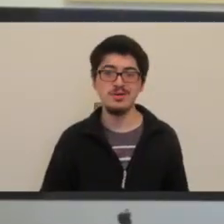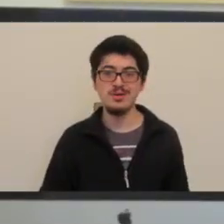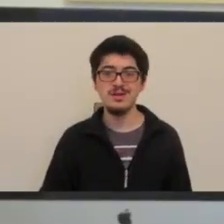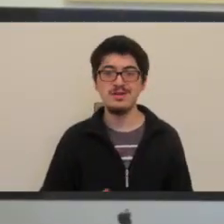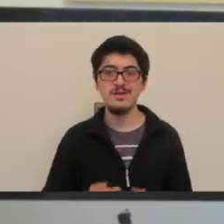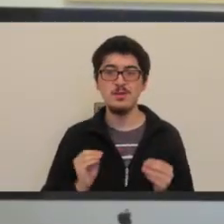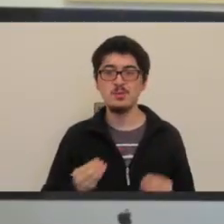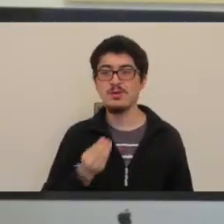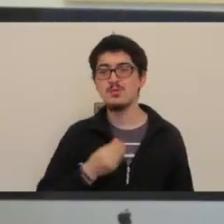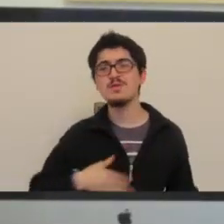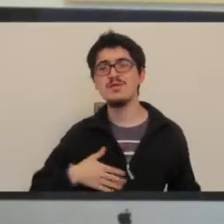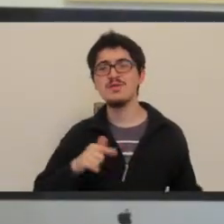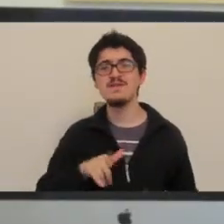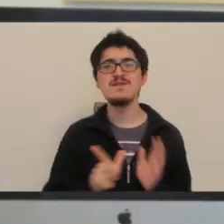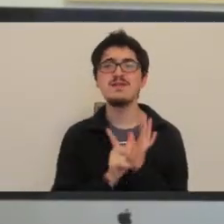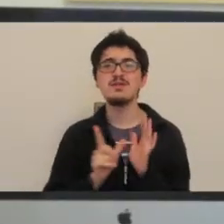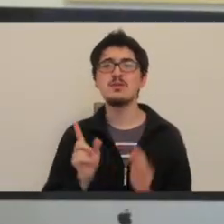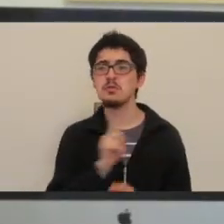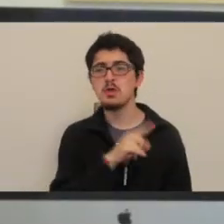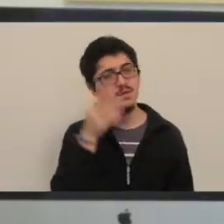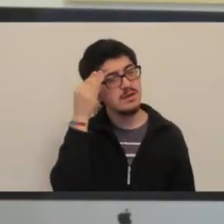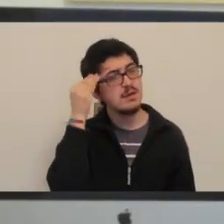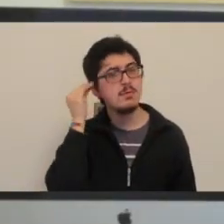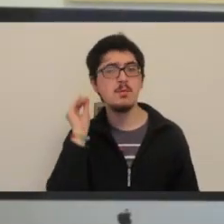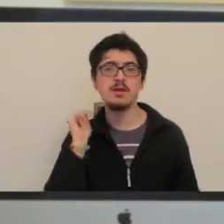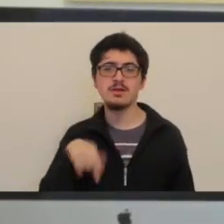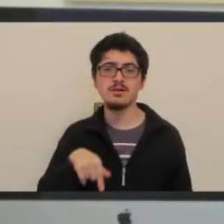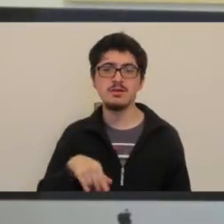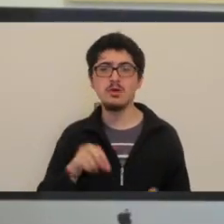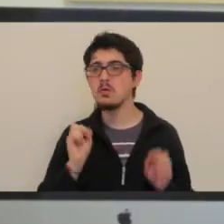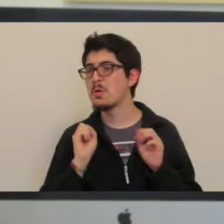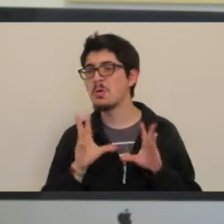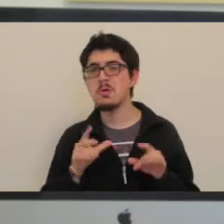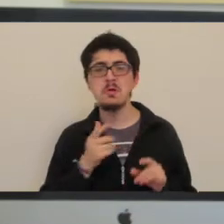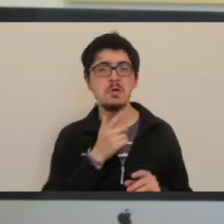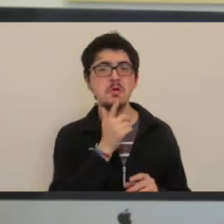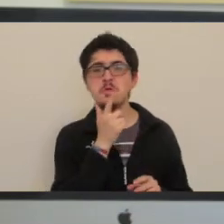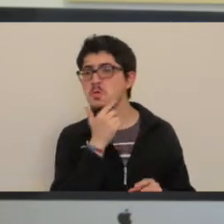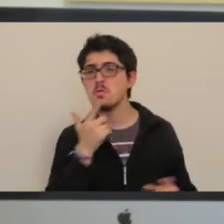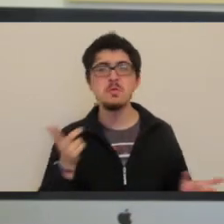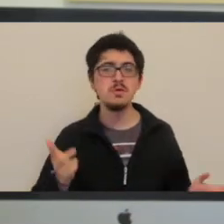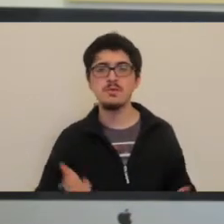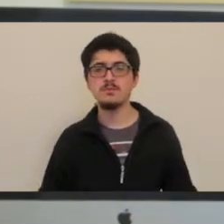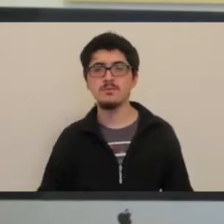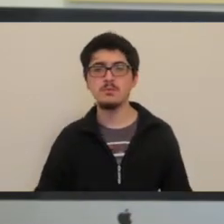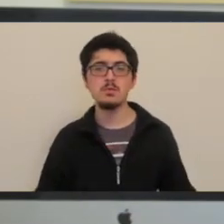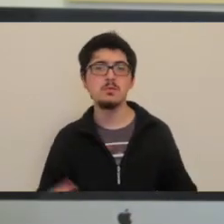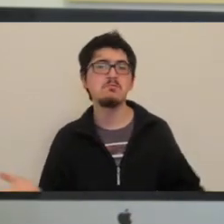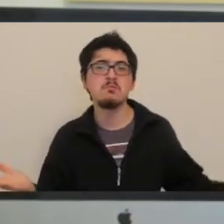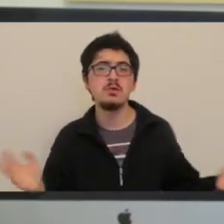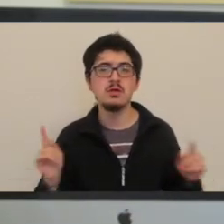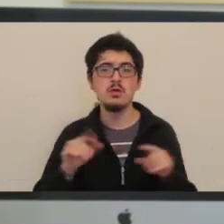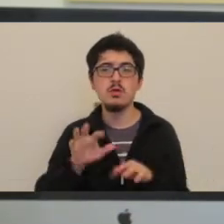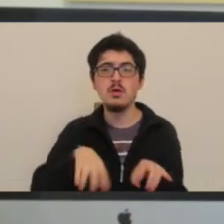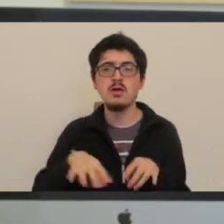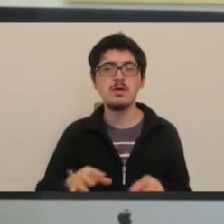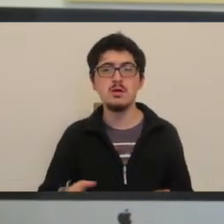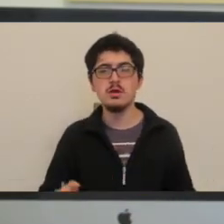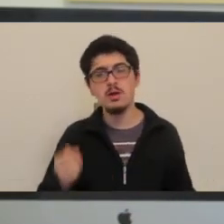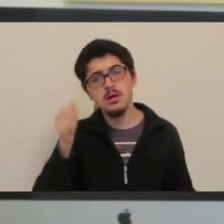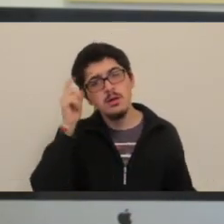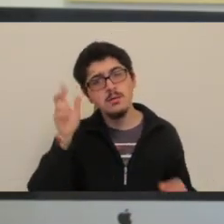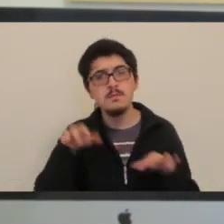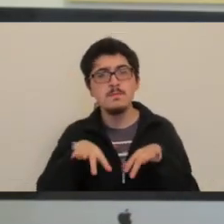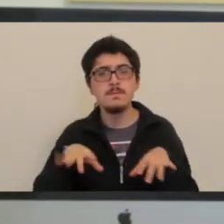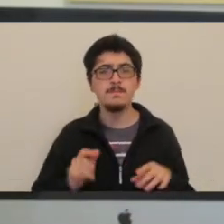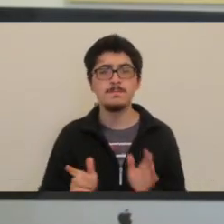Así que bueno chicos, espero que les haya gustado este video. No olviden que abajo en los comentarios me pueden hacer cualquier pregunta con respecto a este libro o cualquier otra cosa que se les ocurra